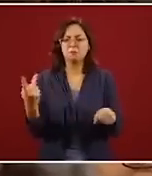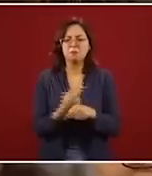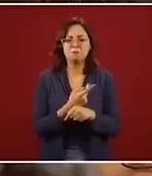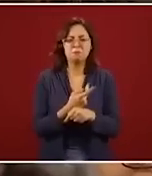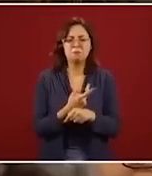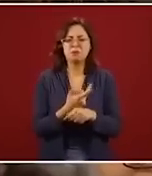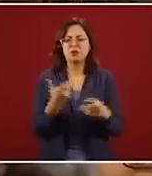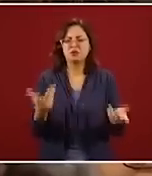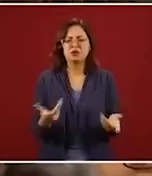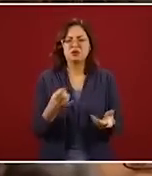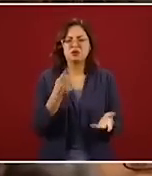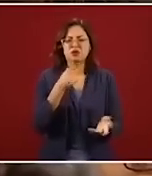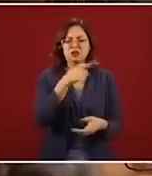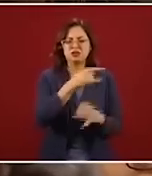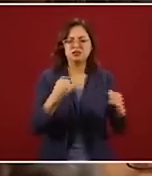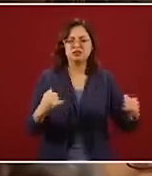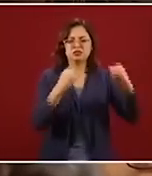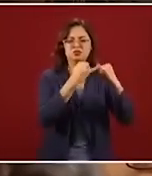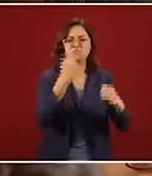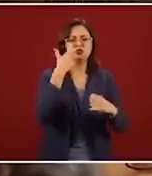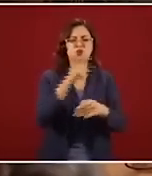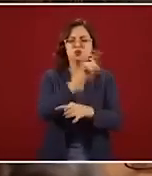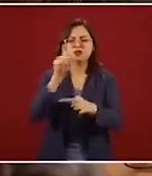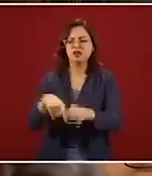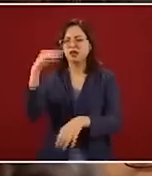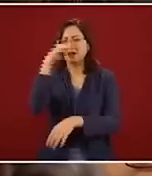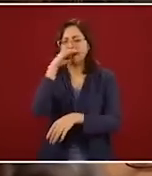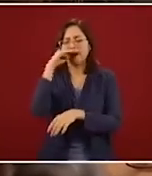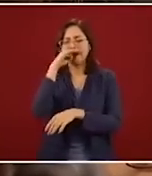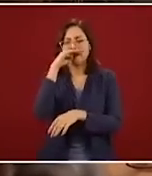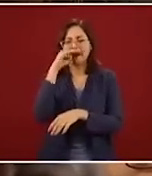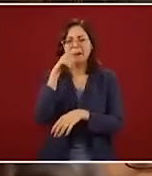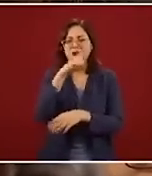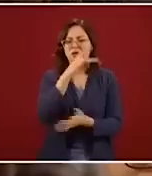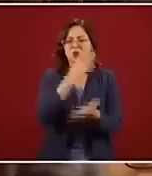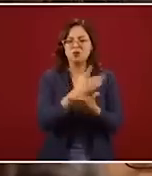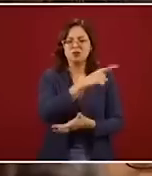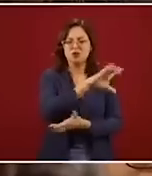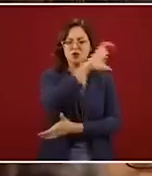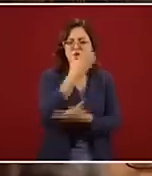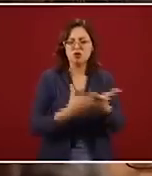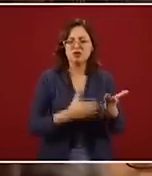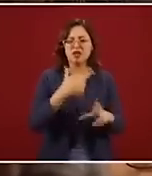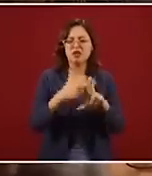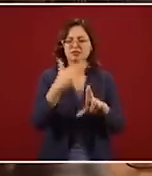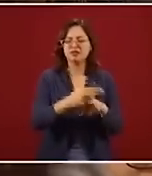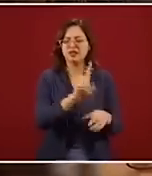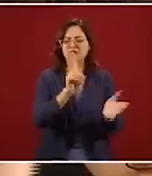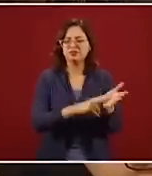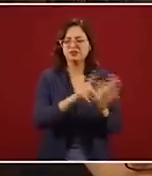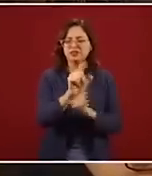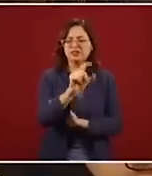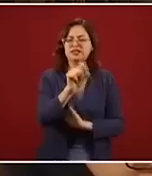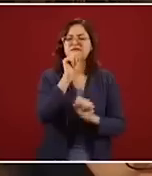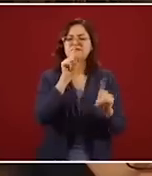de por qué solo este instituto no entra y por qué solo este instituto tiene este contrato hasta 2030. Y bueno, también